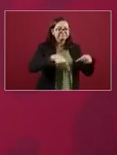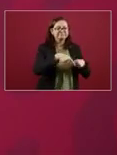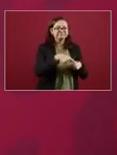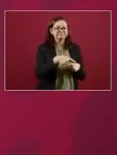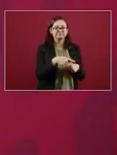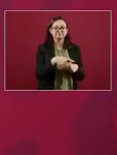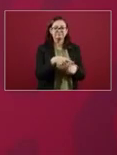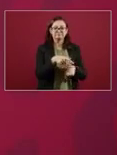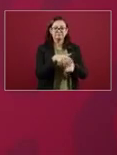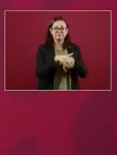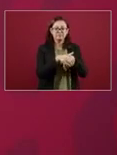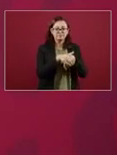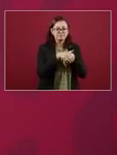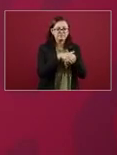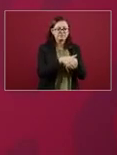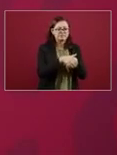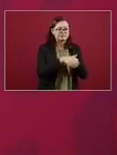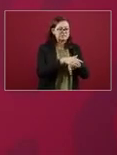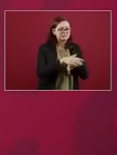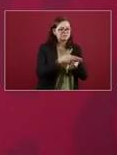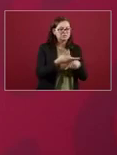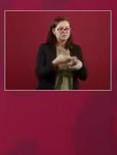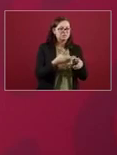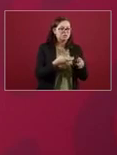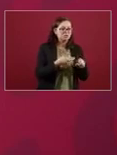de cargos,